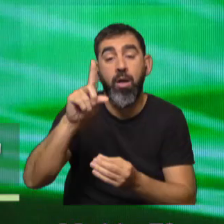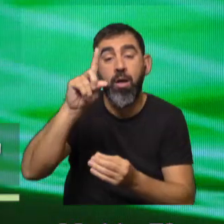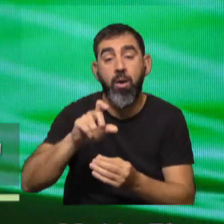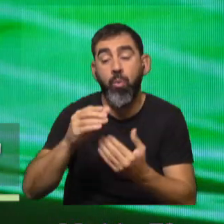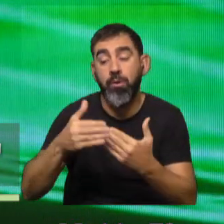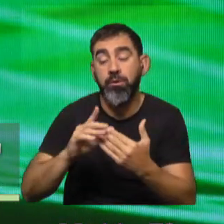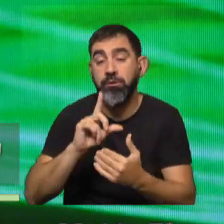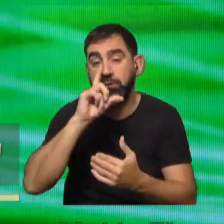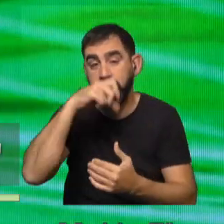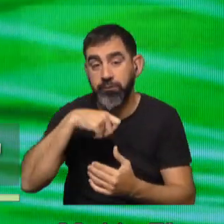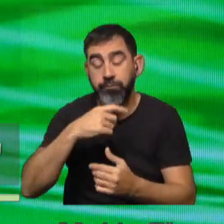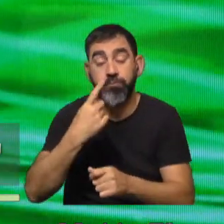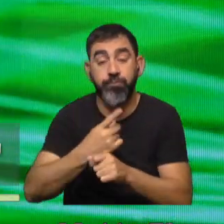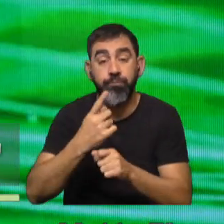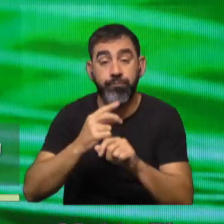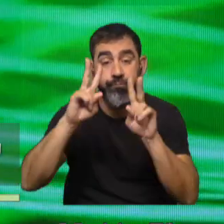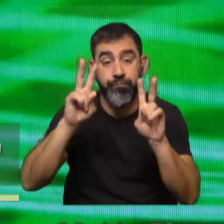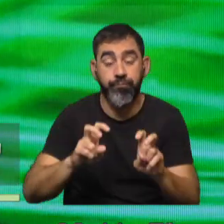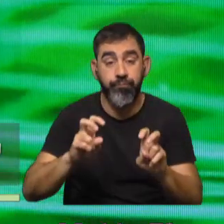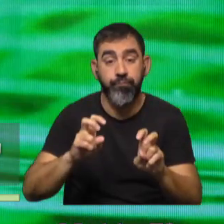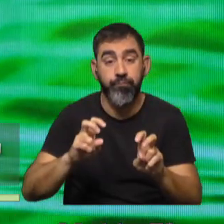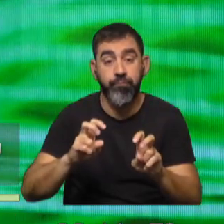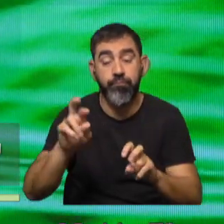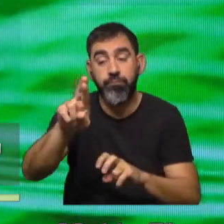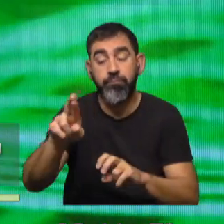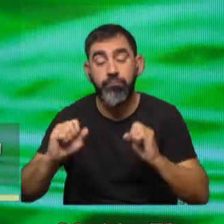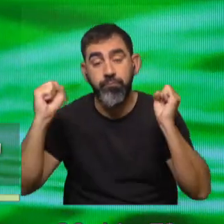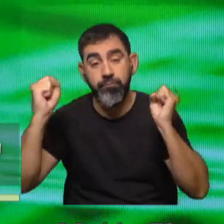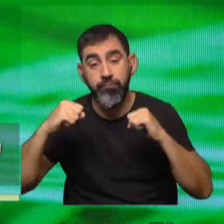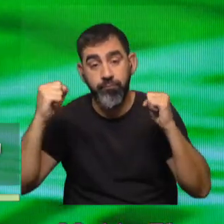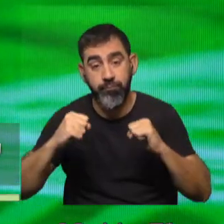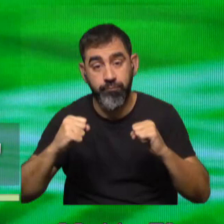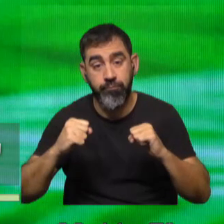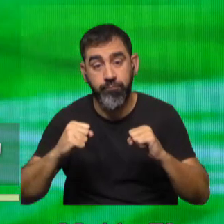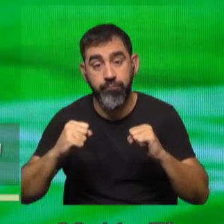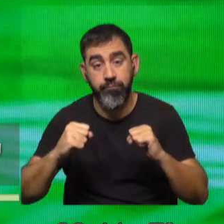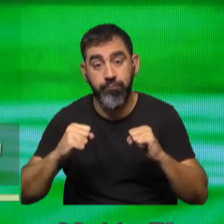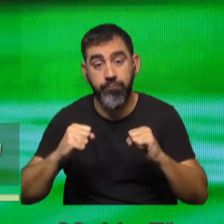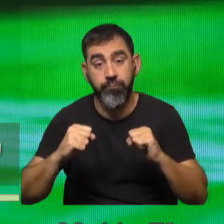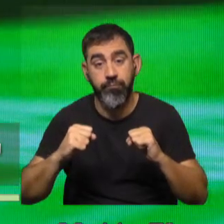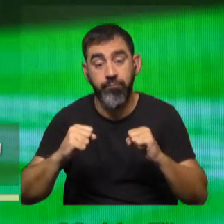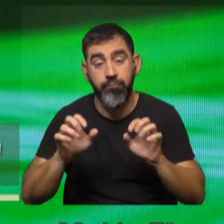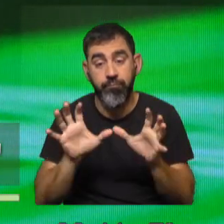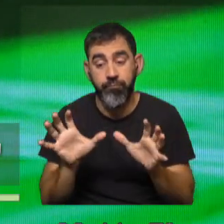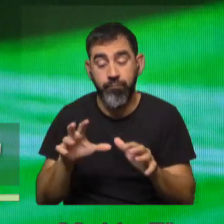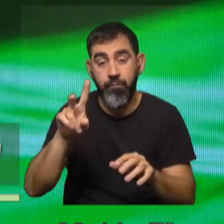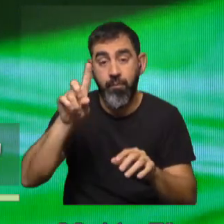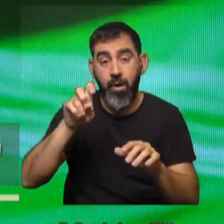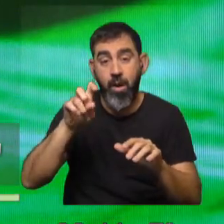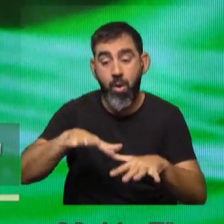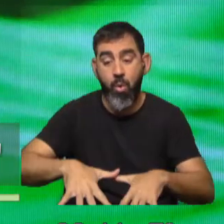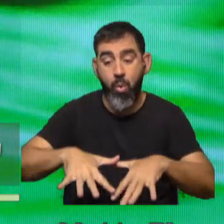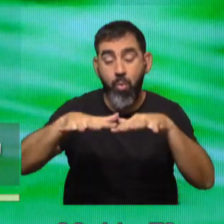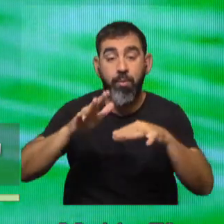a Montevideo un primer paso por el lado de la Cuenca río Santa Lucía es medidas de represamiento complementarias como